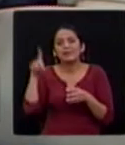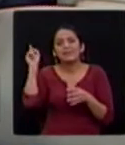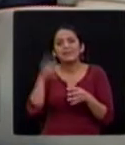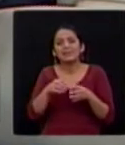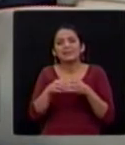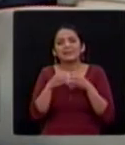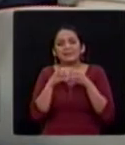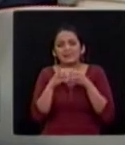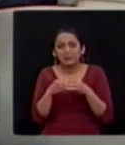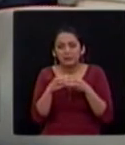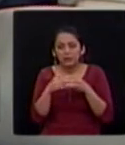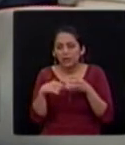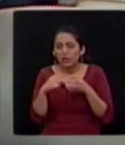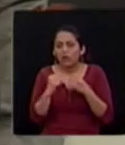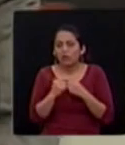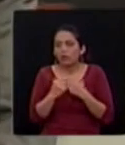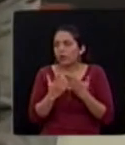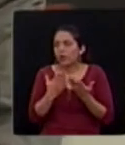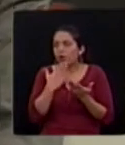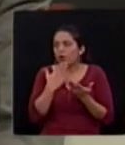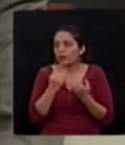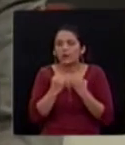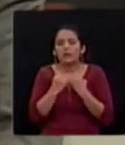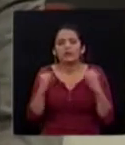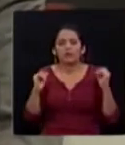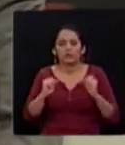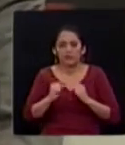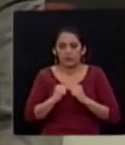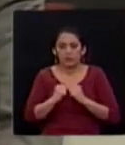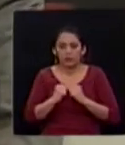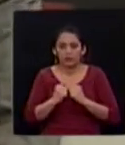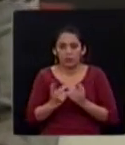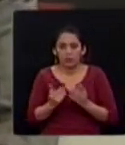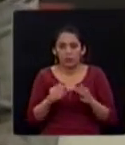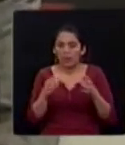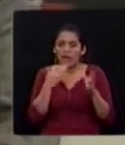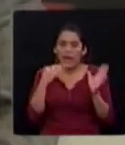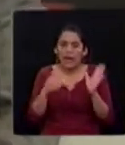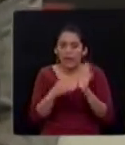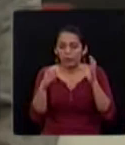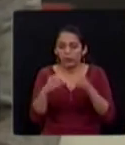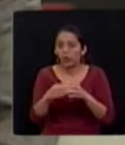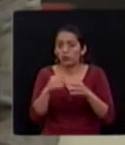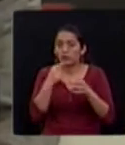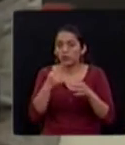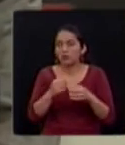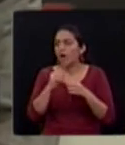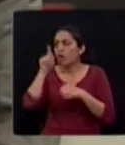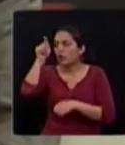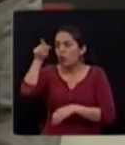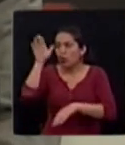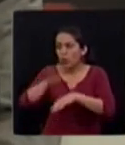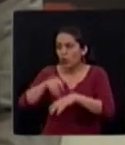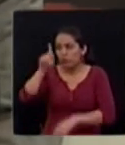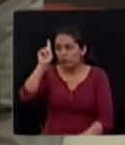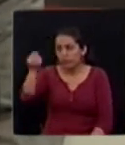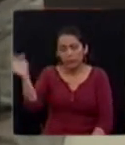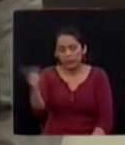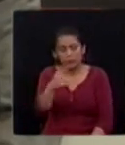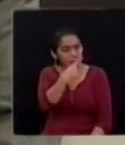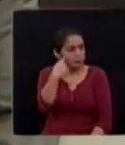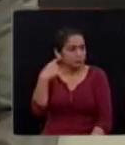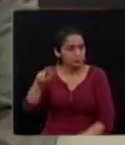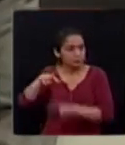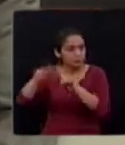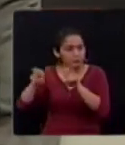inmunidad para que los funcionarios afectados después no los enjuicien. Entonces, lamentablemente, yo diría, esta comisión, por